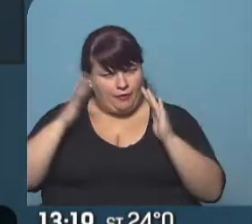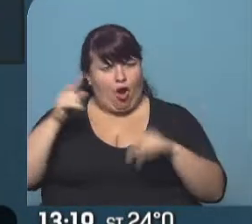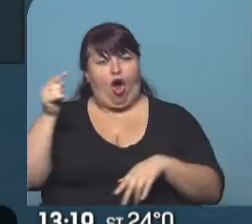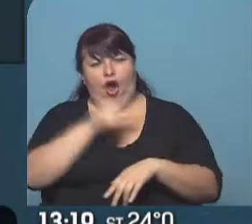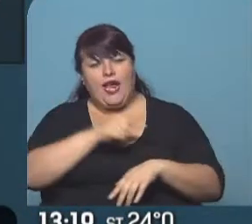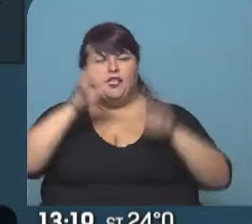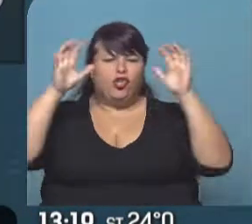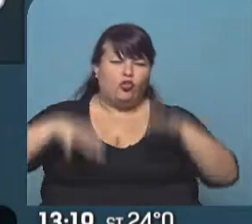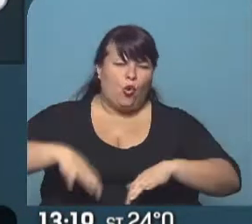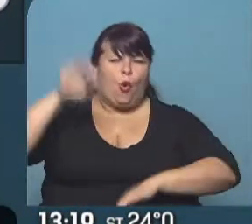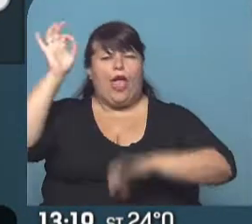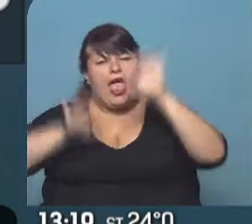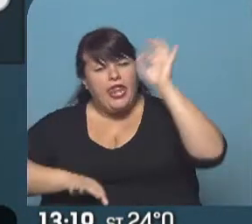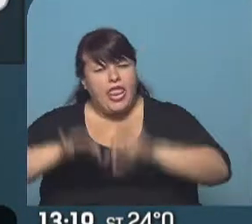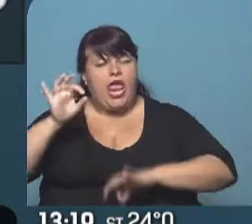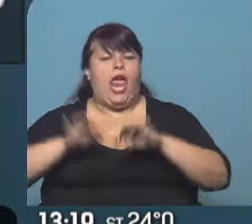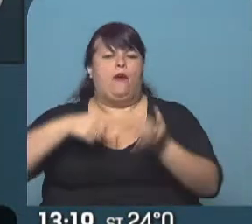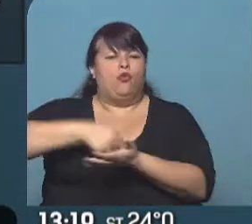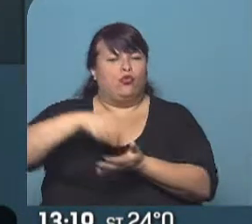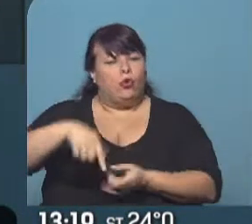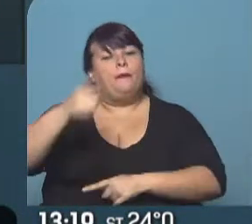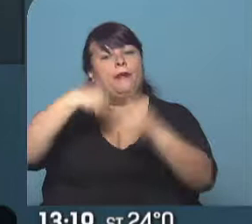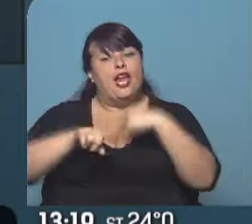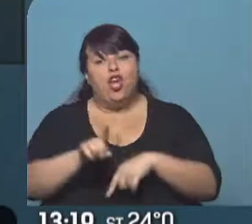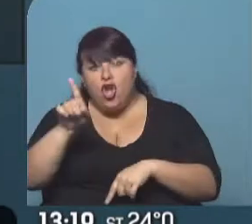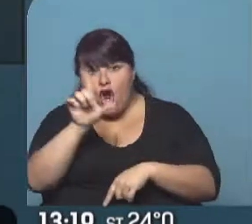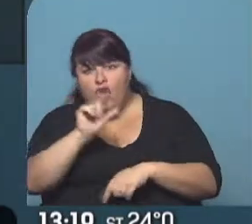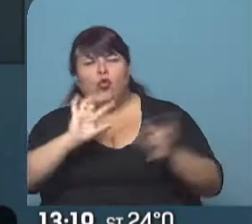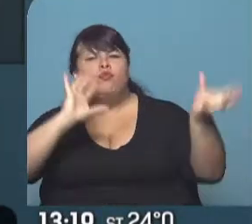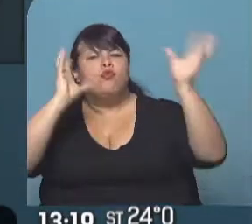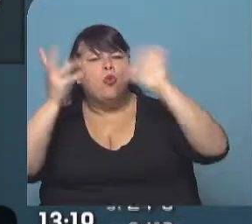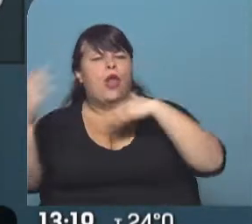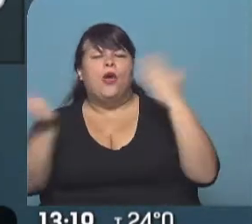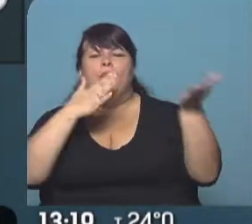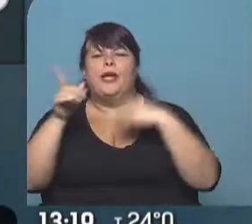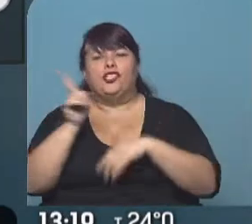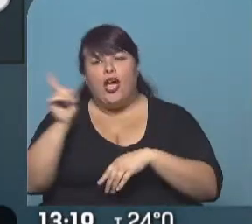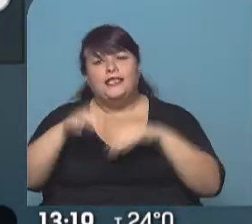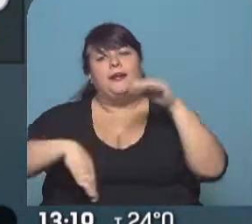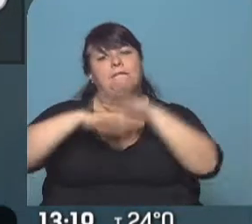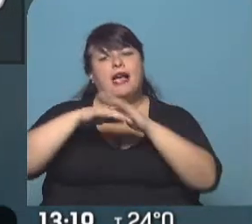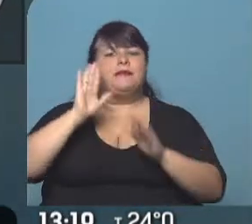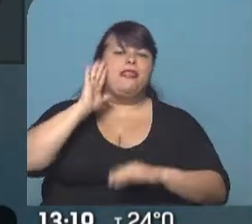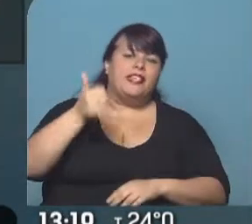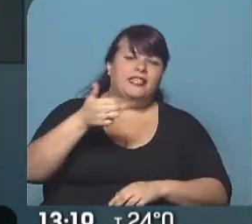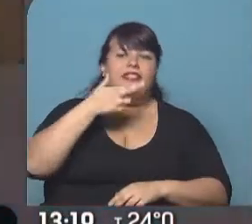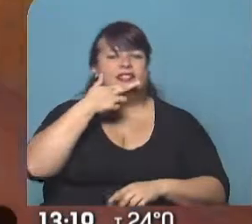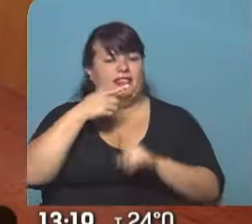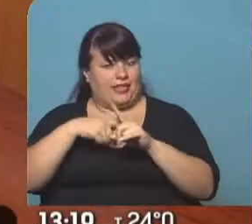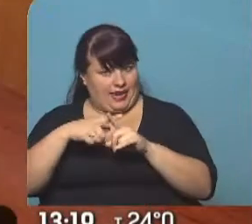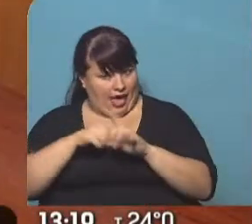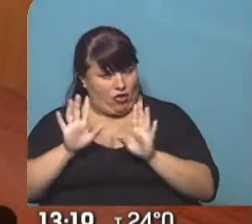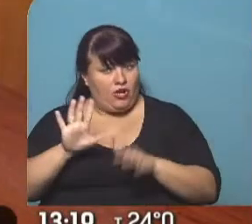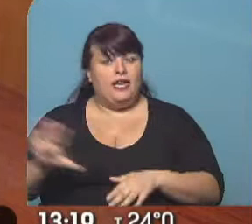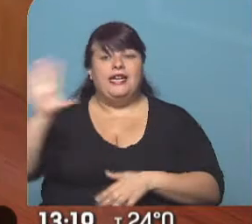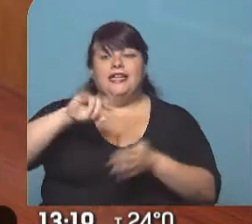oeste, lluvias, algunas nevadas en el extremo sur, mientras que en el norte abundante nubosidad, vientos del sector este y máximas de 16 a 17 grados. Sobre